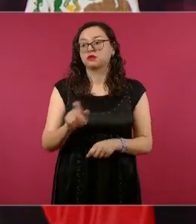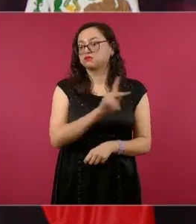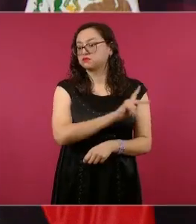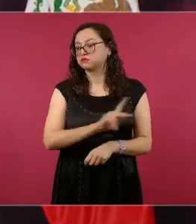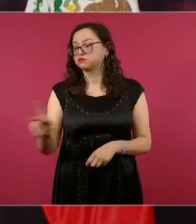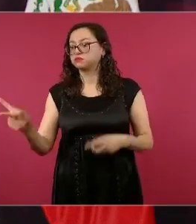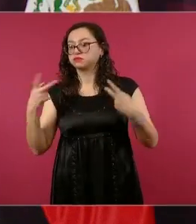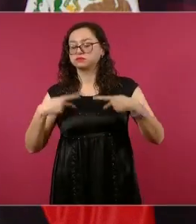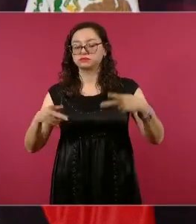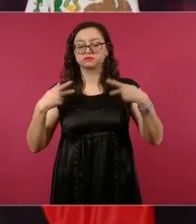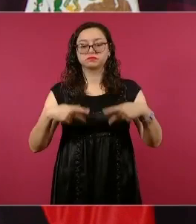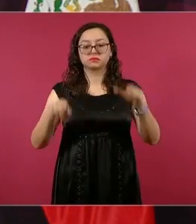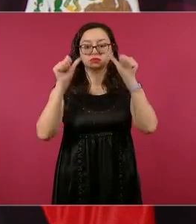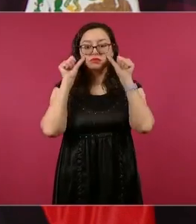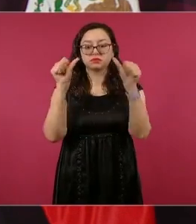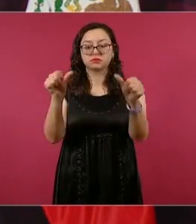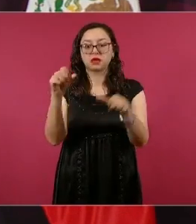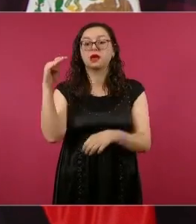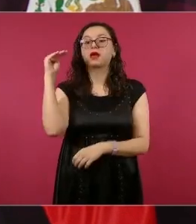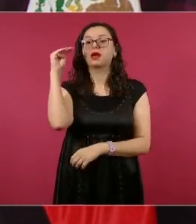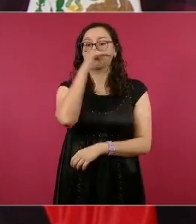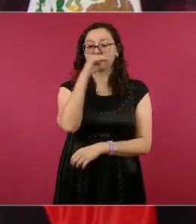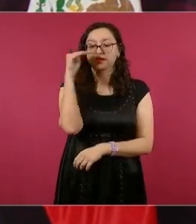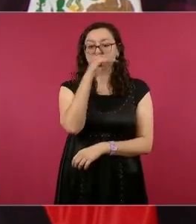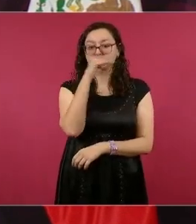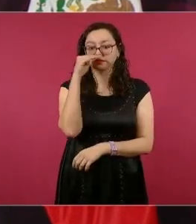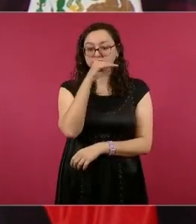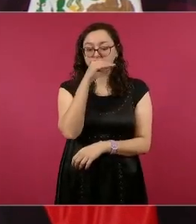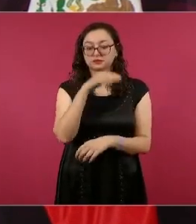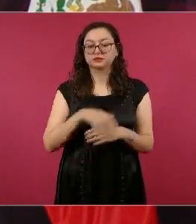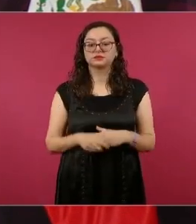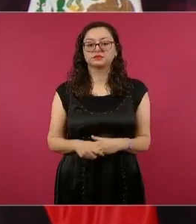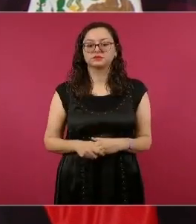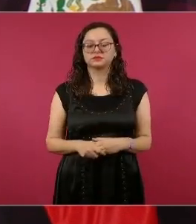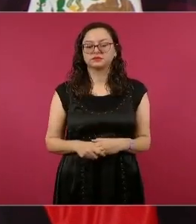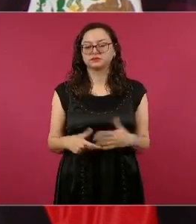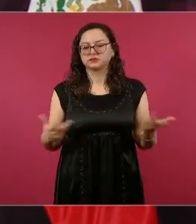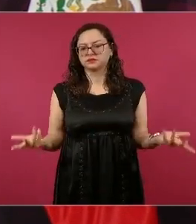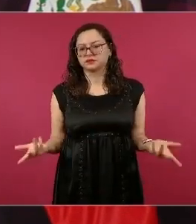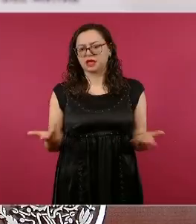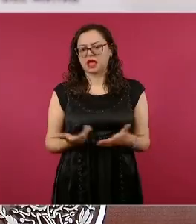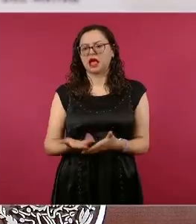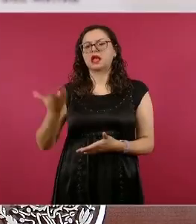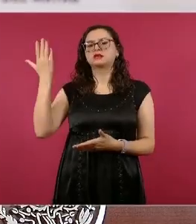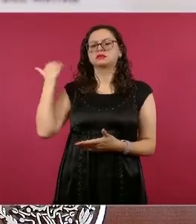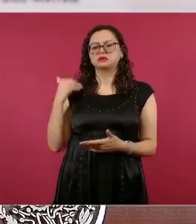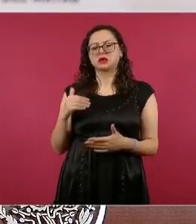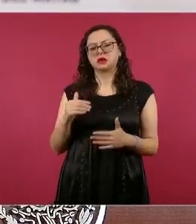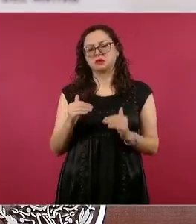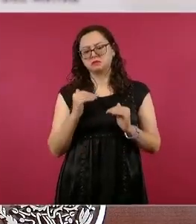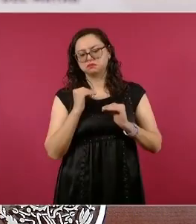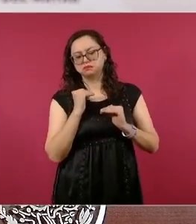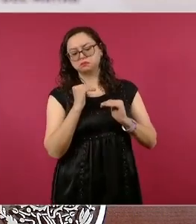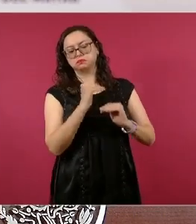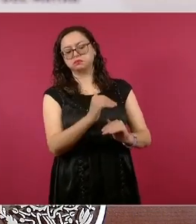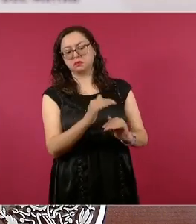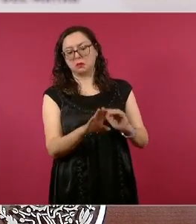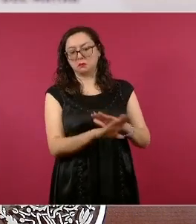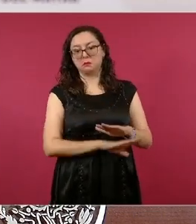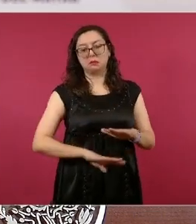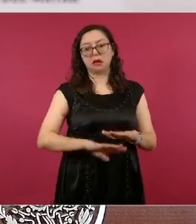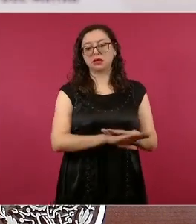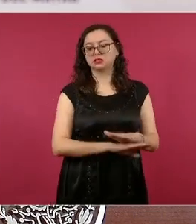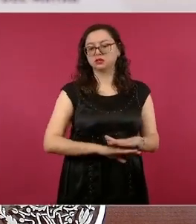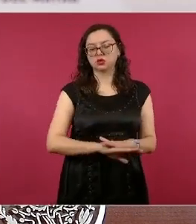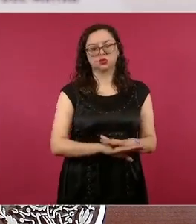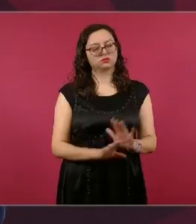No se reduce a un cuadro básico de medicamentos, son todos los